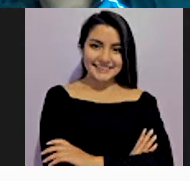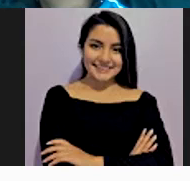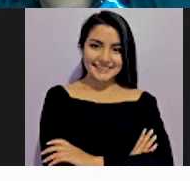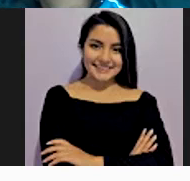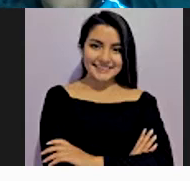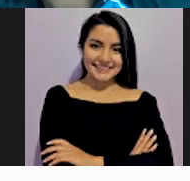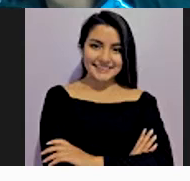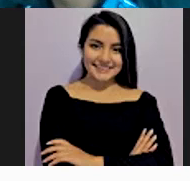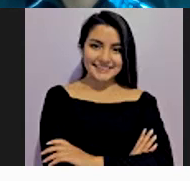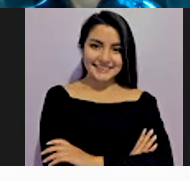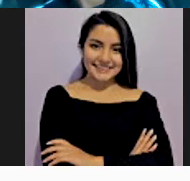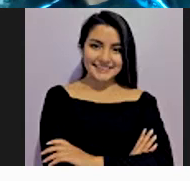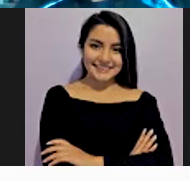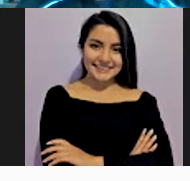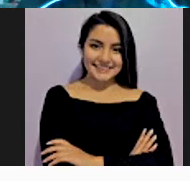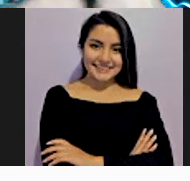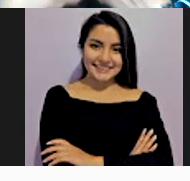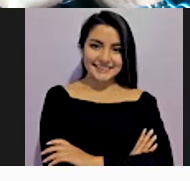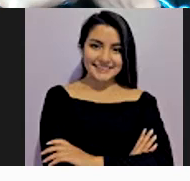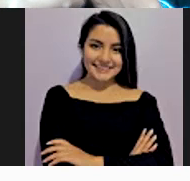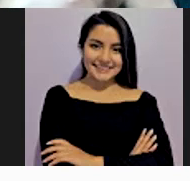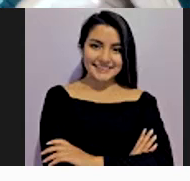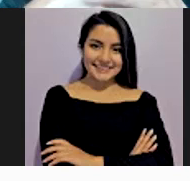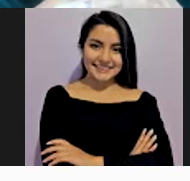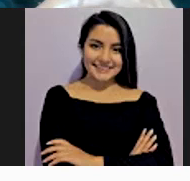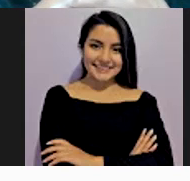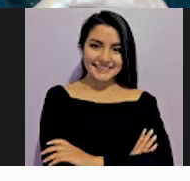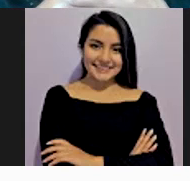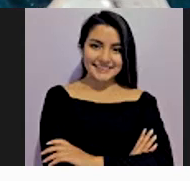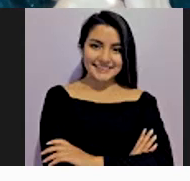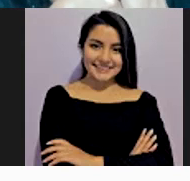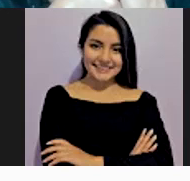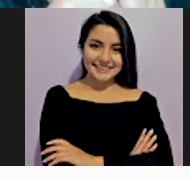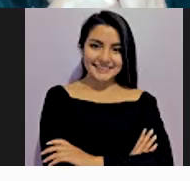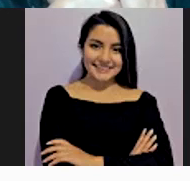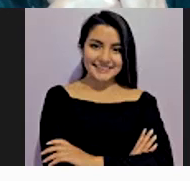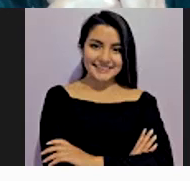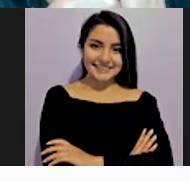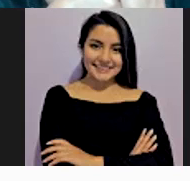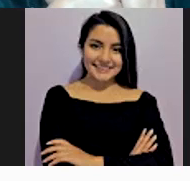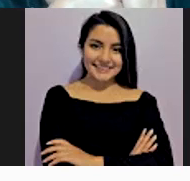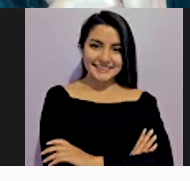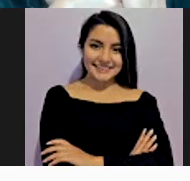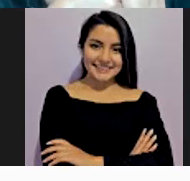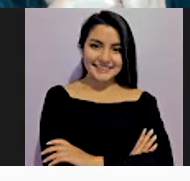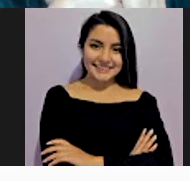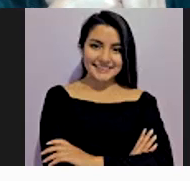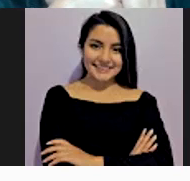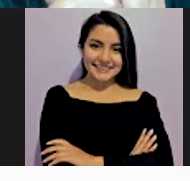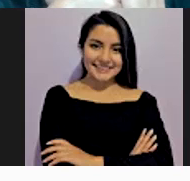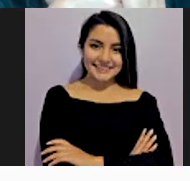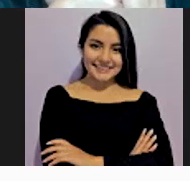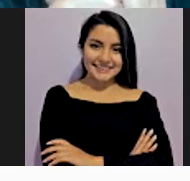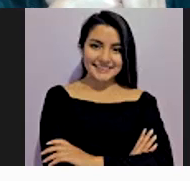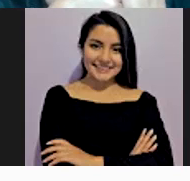solo tenga el número de Fruit para, perdón, el número, la rugosidad para arenas o para